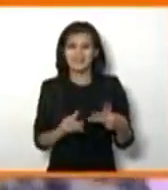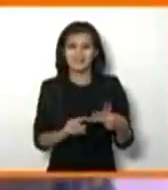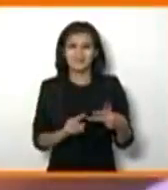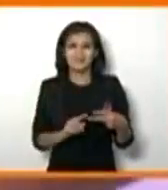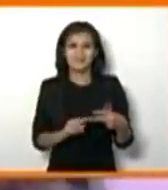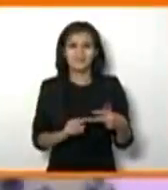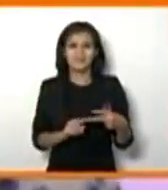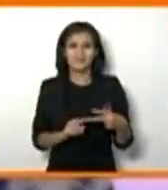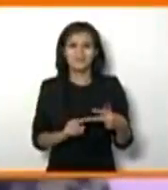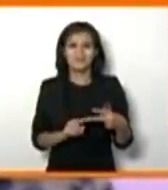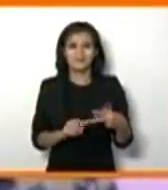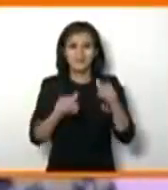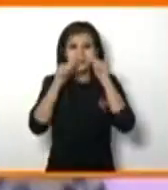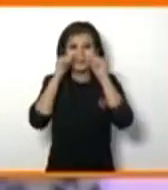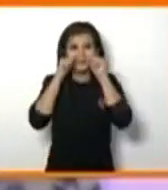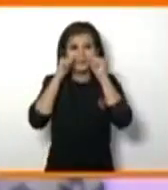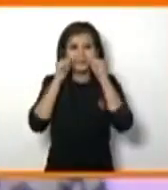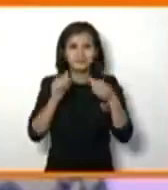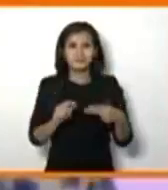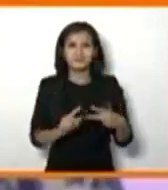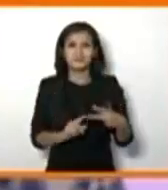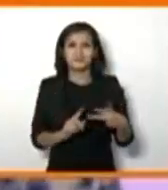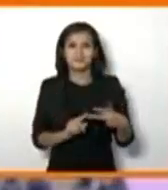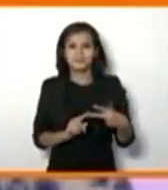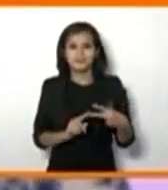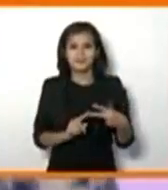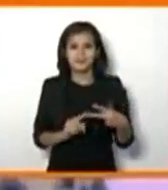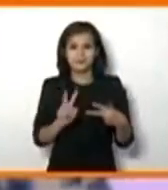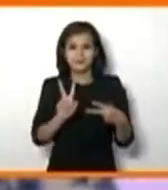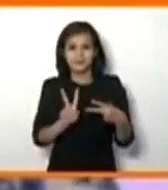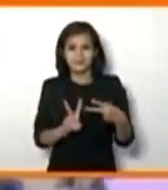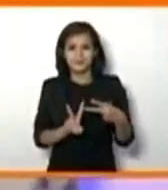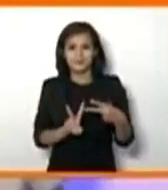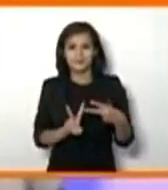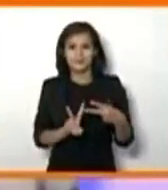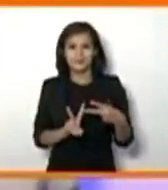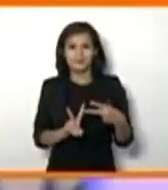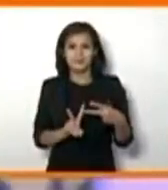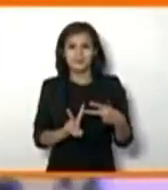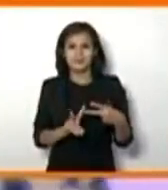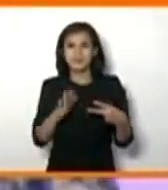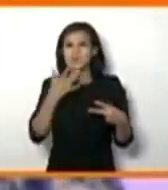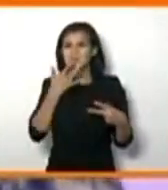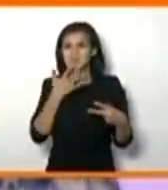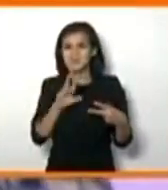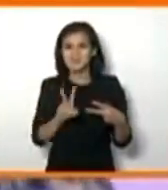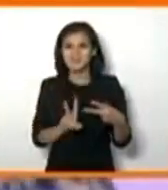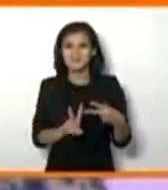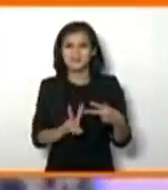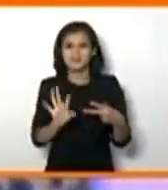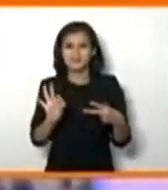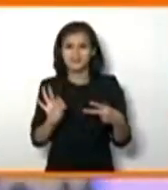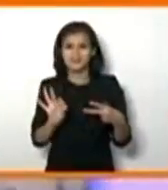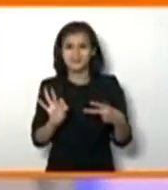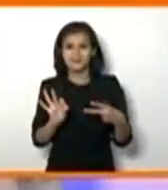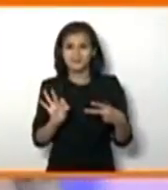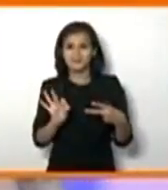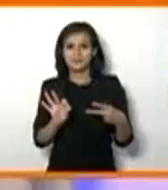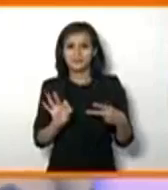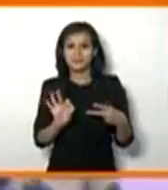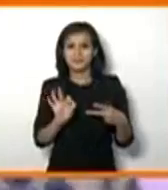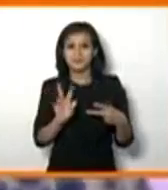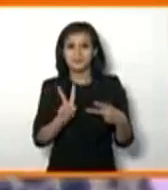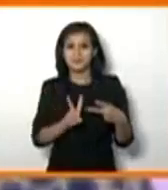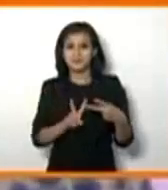es, atentos, el 2, segundo dígito, suerte. 9. Y el segundo